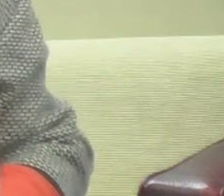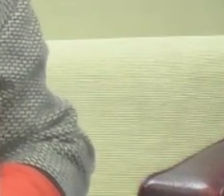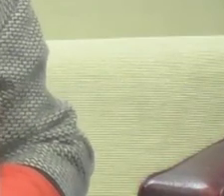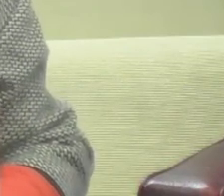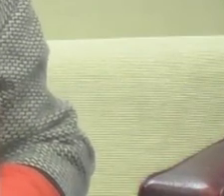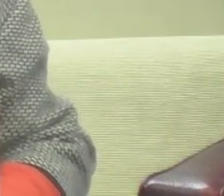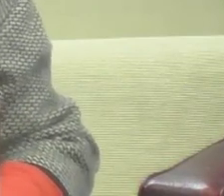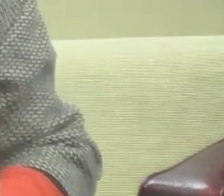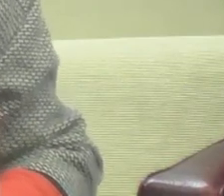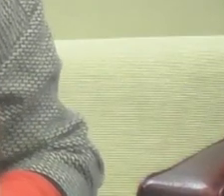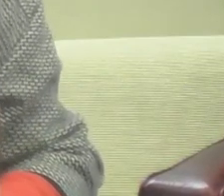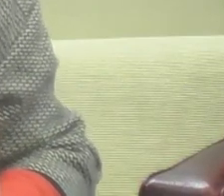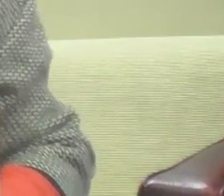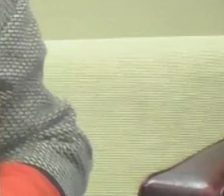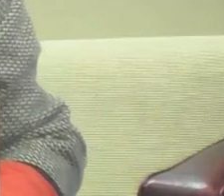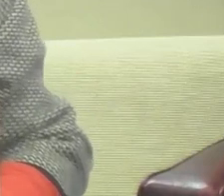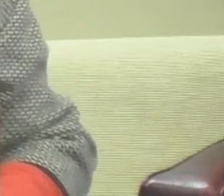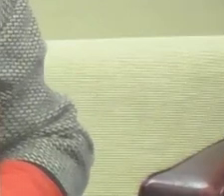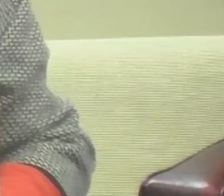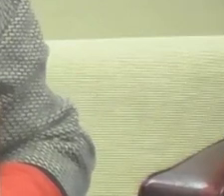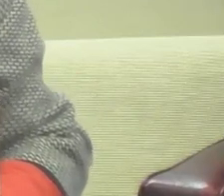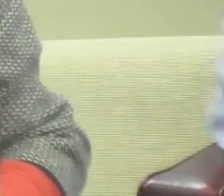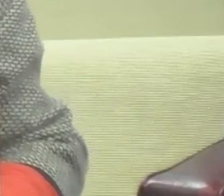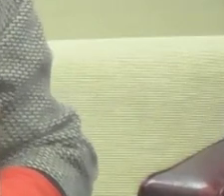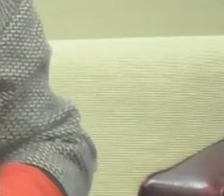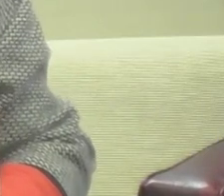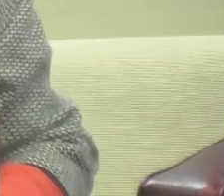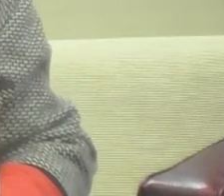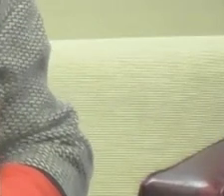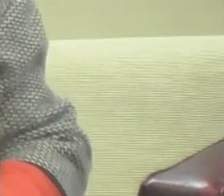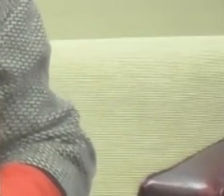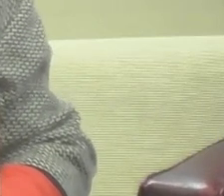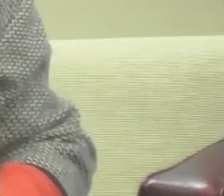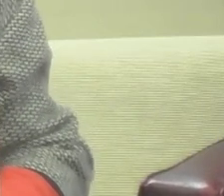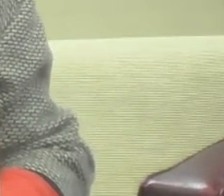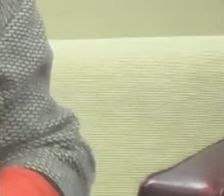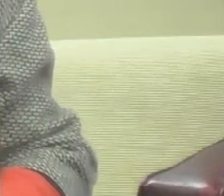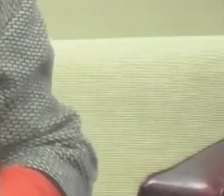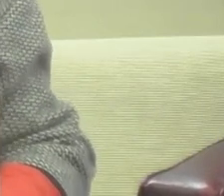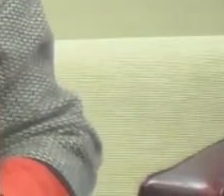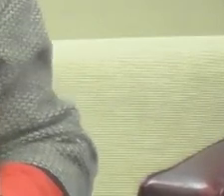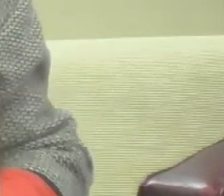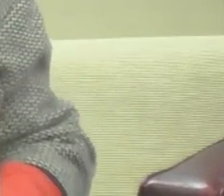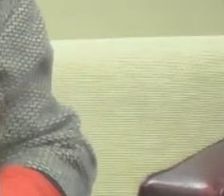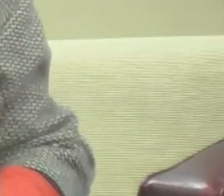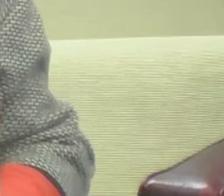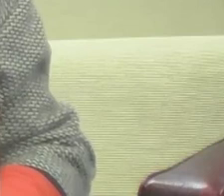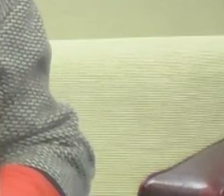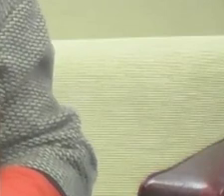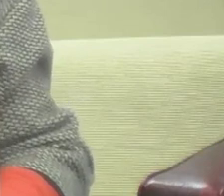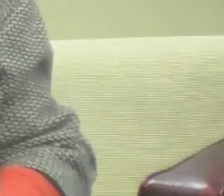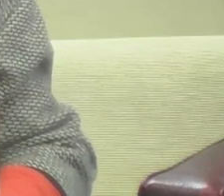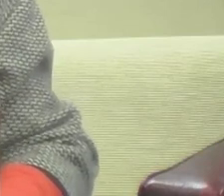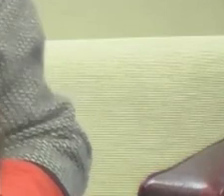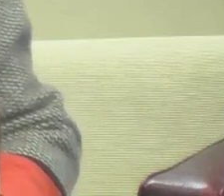esta tarde a contarles nuestros logros sino fundamentalmente a felicitarlas a ustedes por la lucha Y sí es cierto